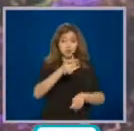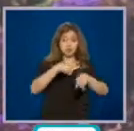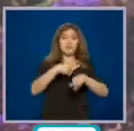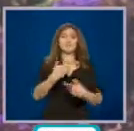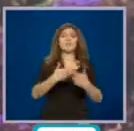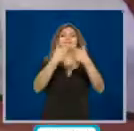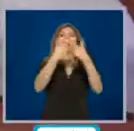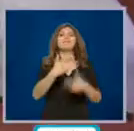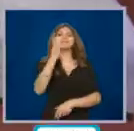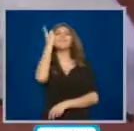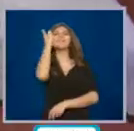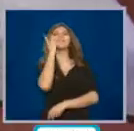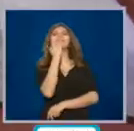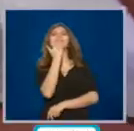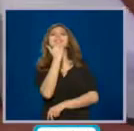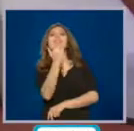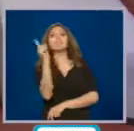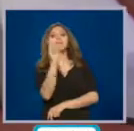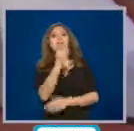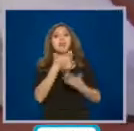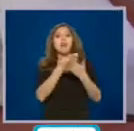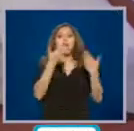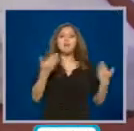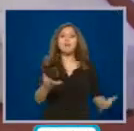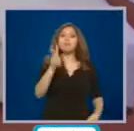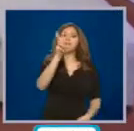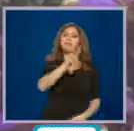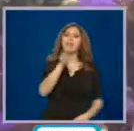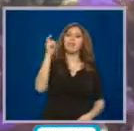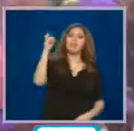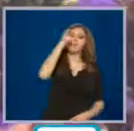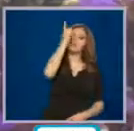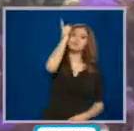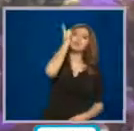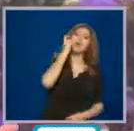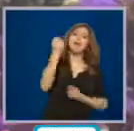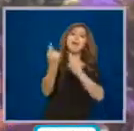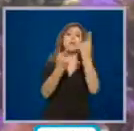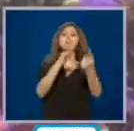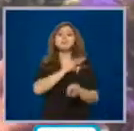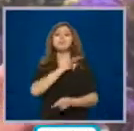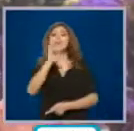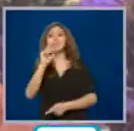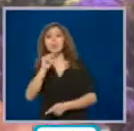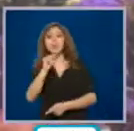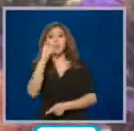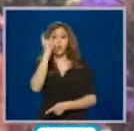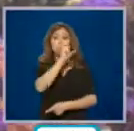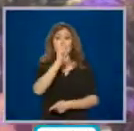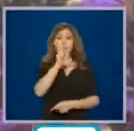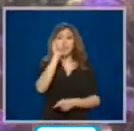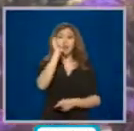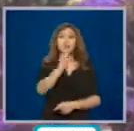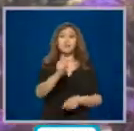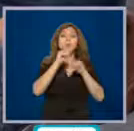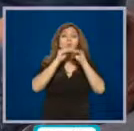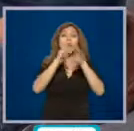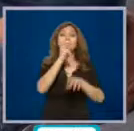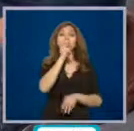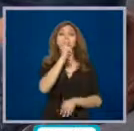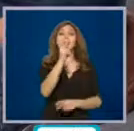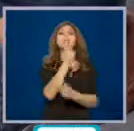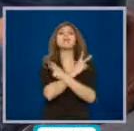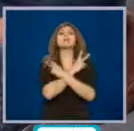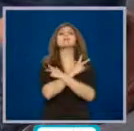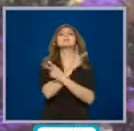un derecho natural, ahora es un lujo. Sí, señor. Así es. Y entonces apenas nos mencionan la palabra vacaciones, pensamos en descansar